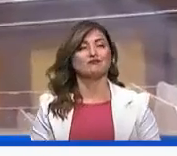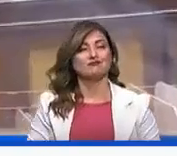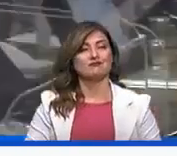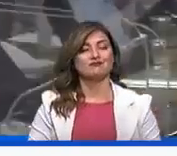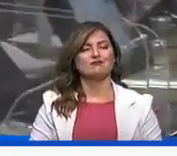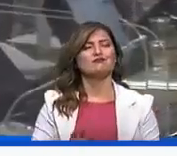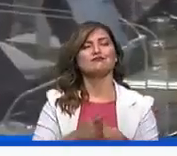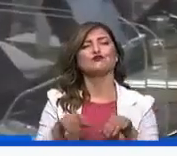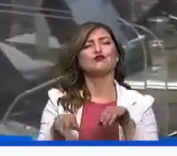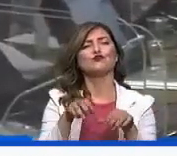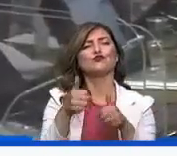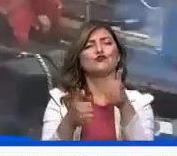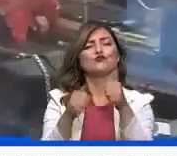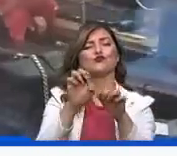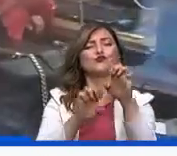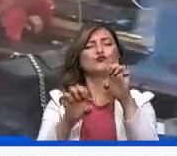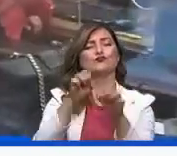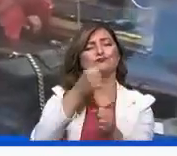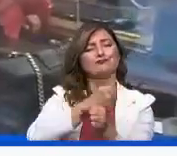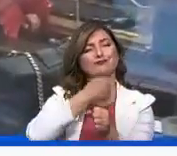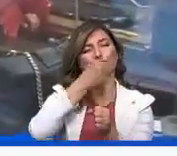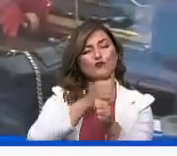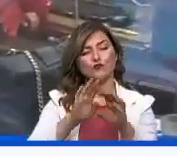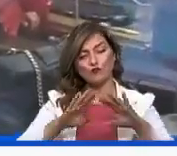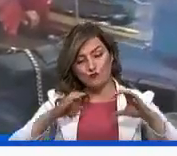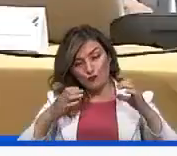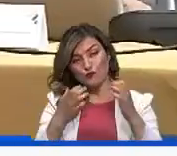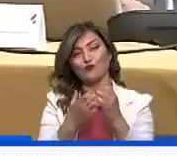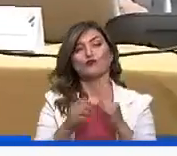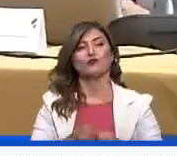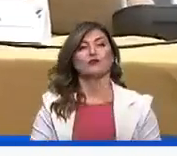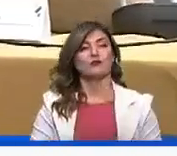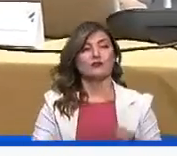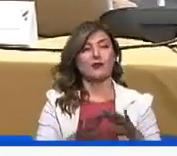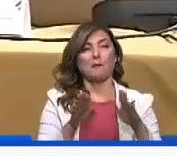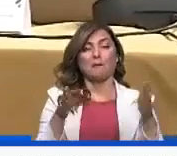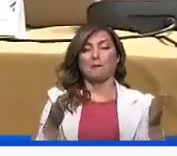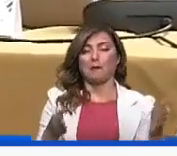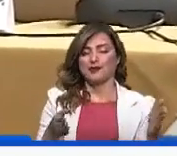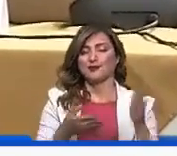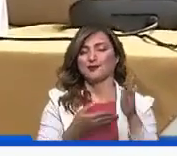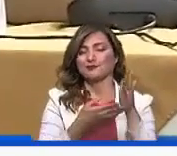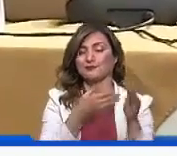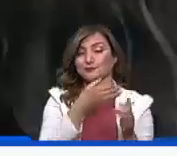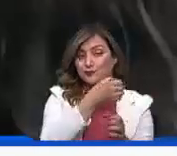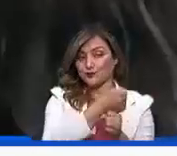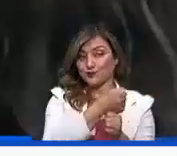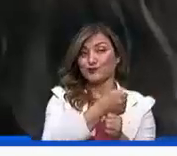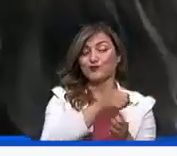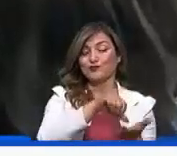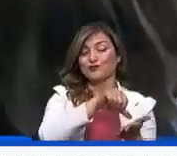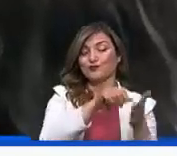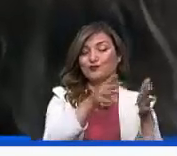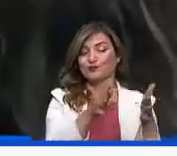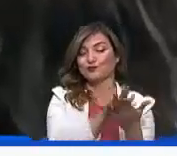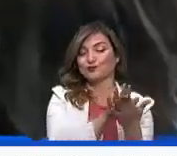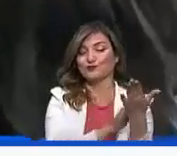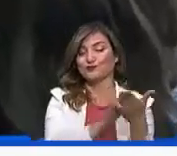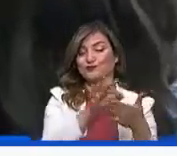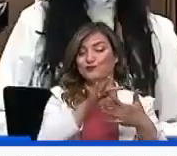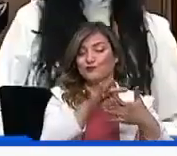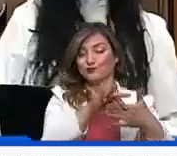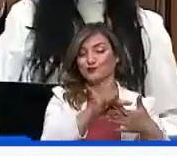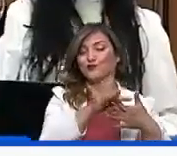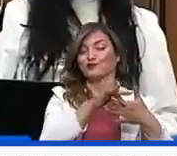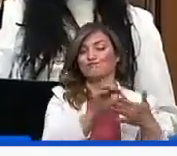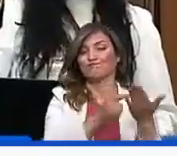primeras actividades será hacer una evaluación al trabajo de las comisiones. Algunas mesas legislativas, como la de Seguridad Ciudadana, tienen proyectos pendientes